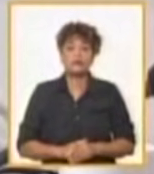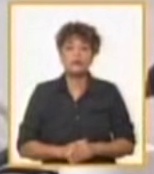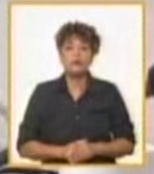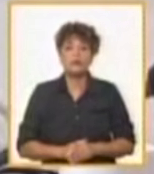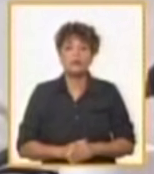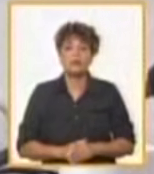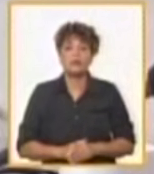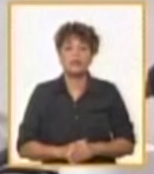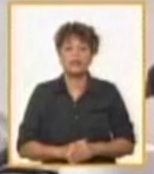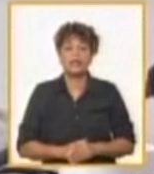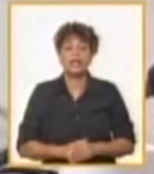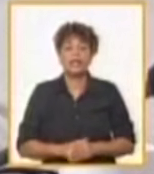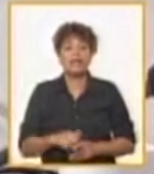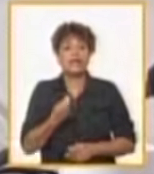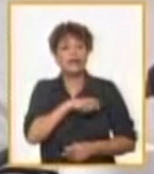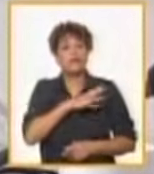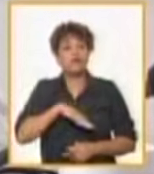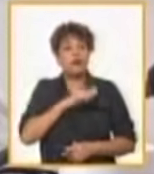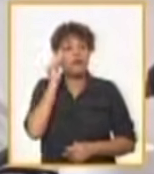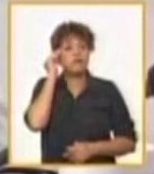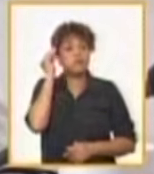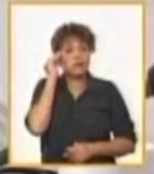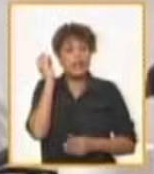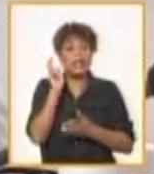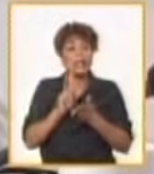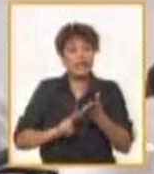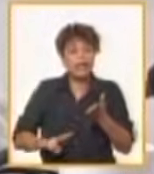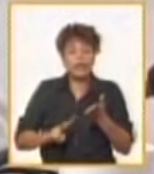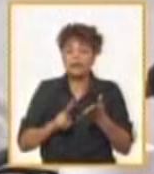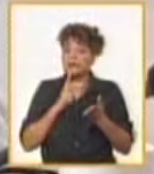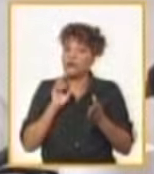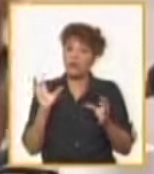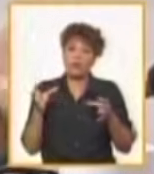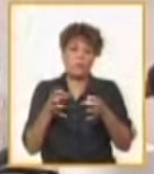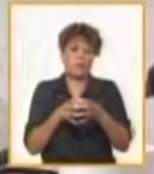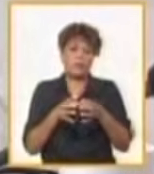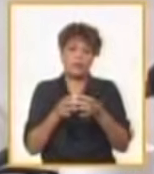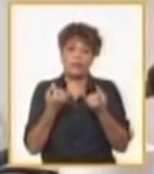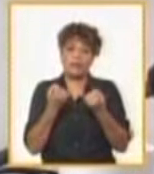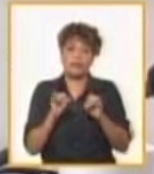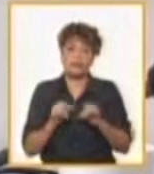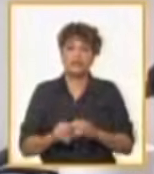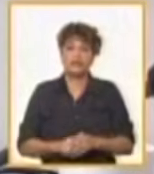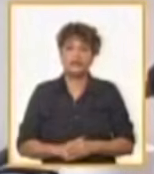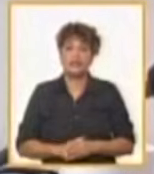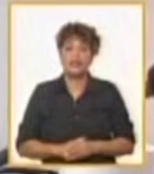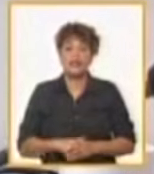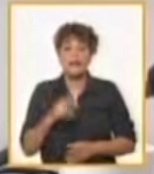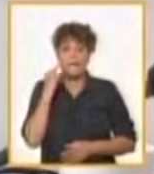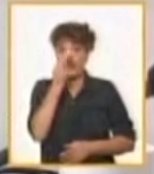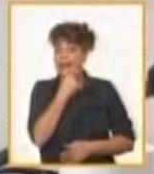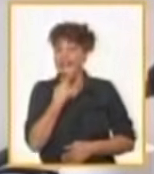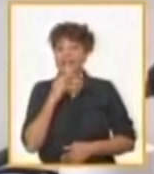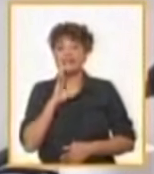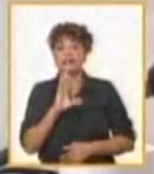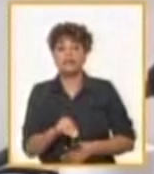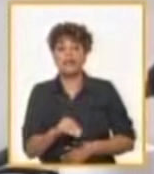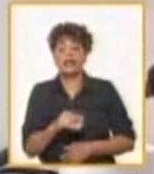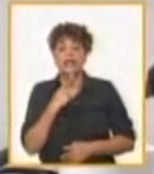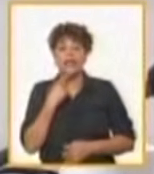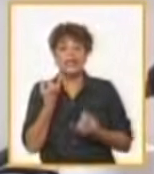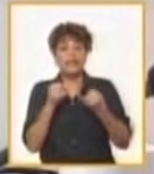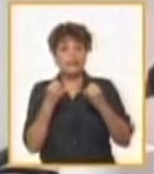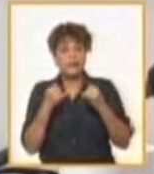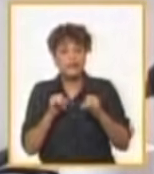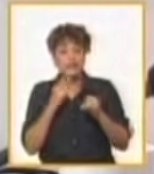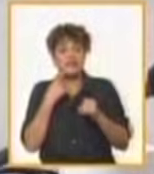emancipar el pensamiento, no ha concretado la obra de la independencia. Martí decía que la independencia había que completarla cada día, es